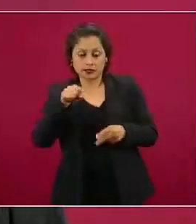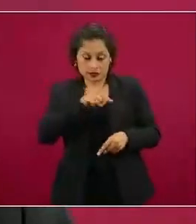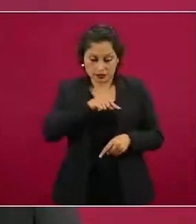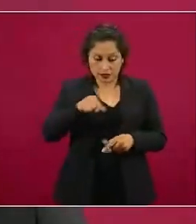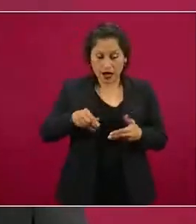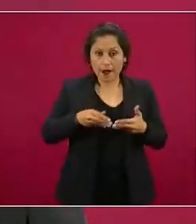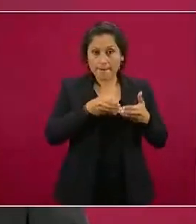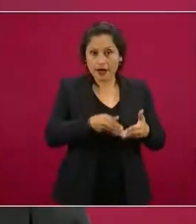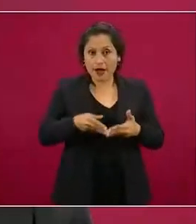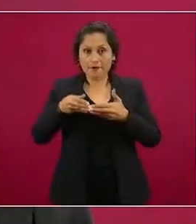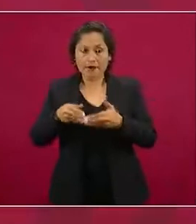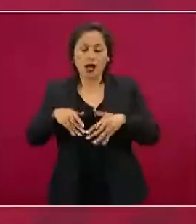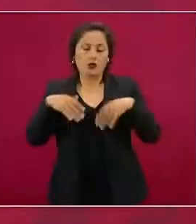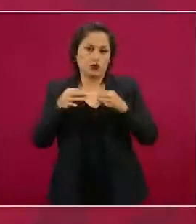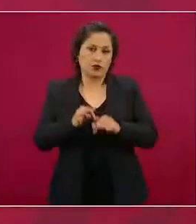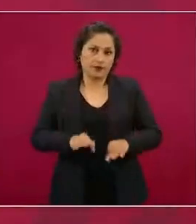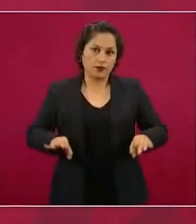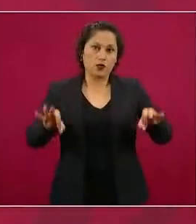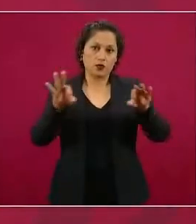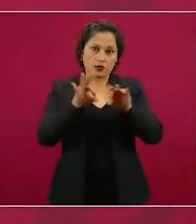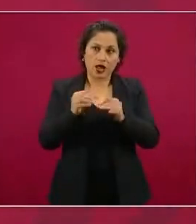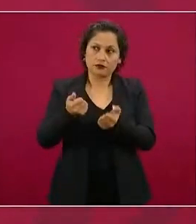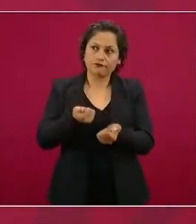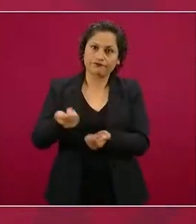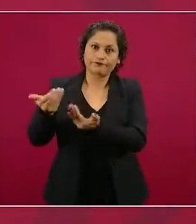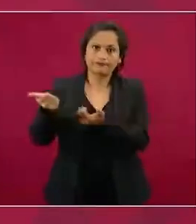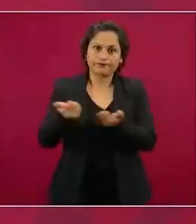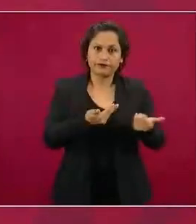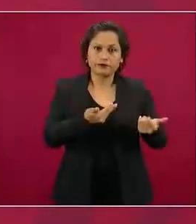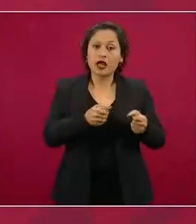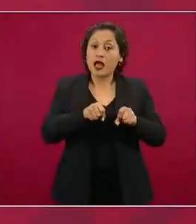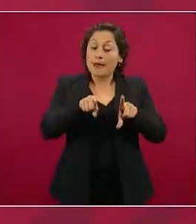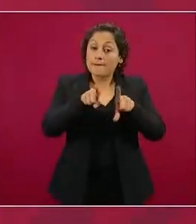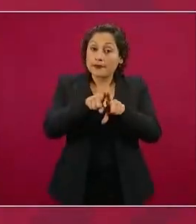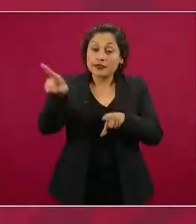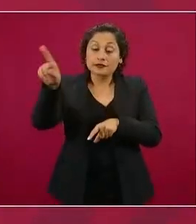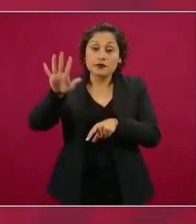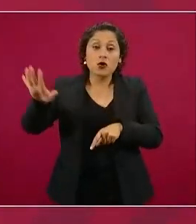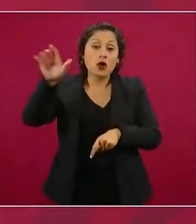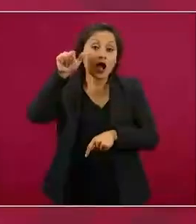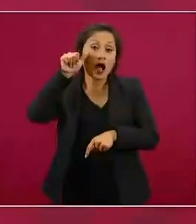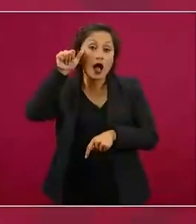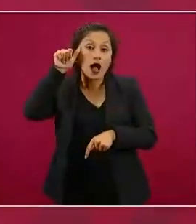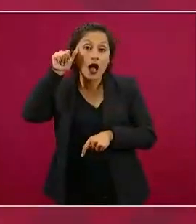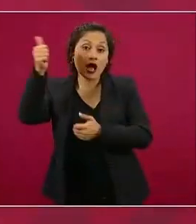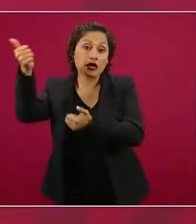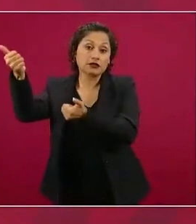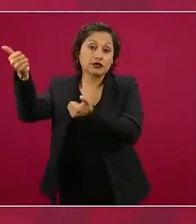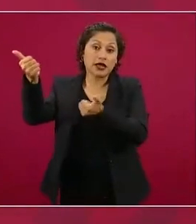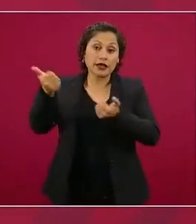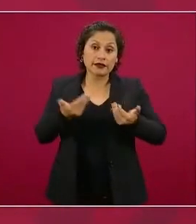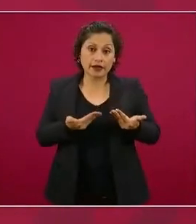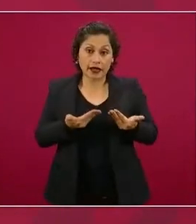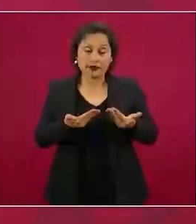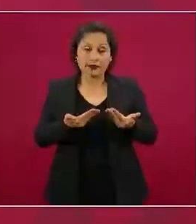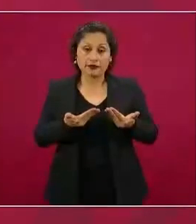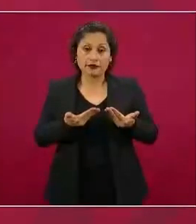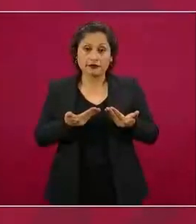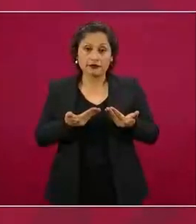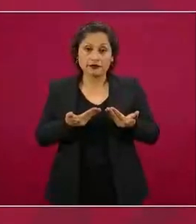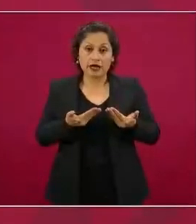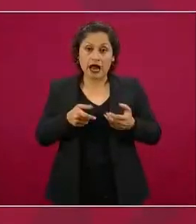pero también de Asia llegan los químicos para